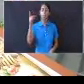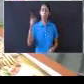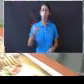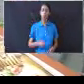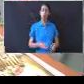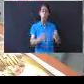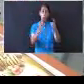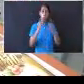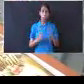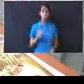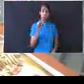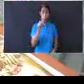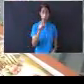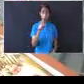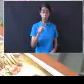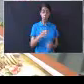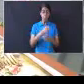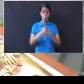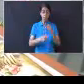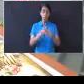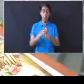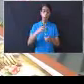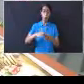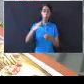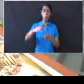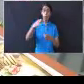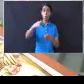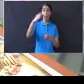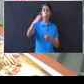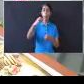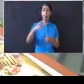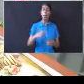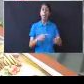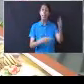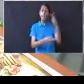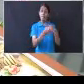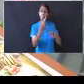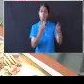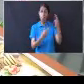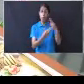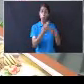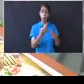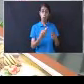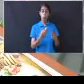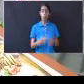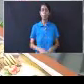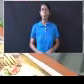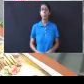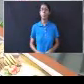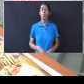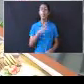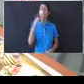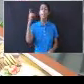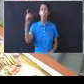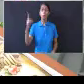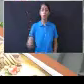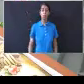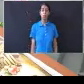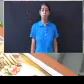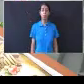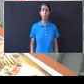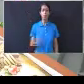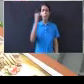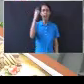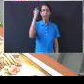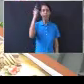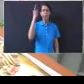En el año de la prosperidad, la restitución. La restitución de Dios. ¿Sabe